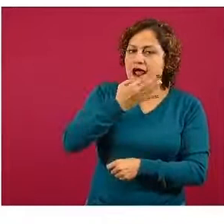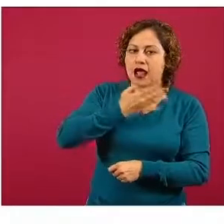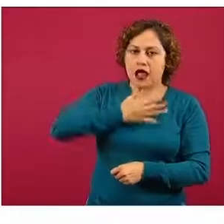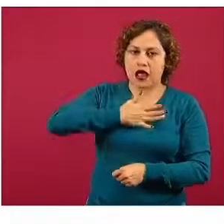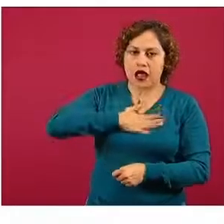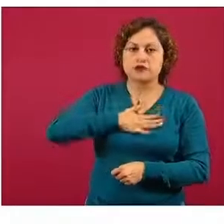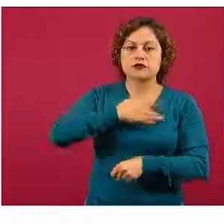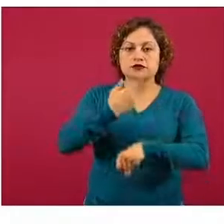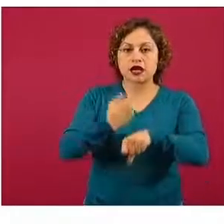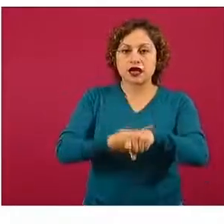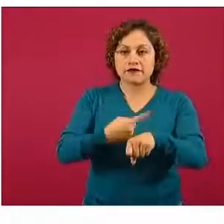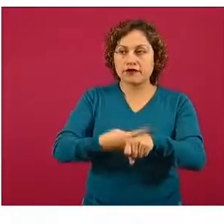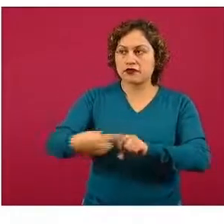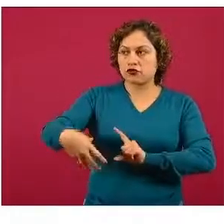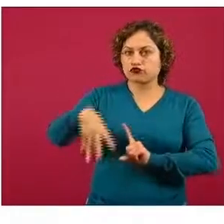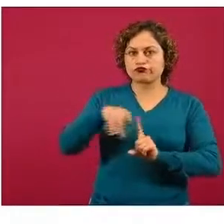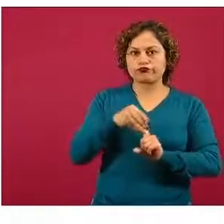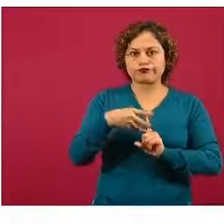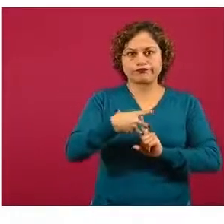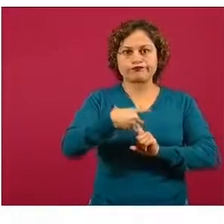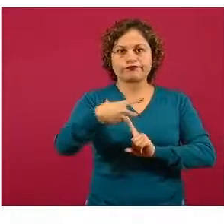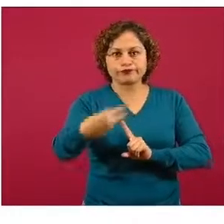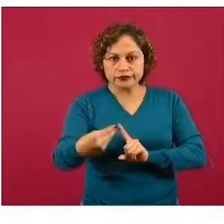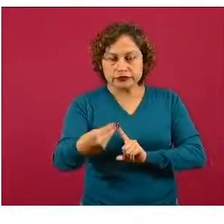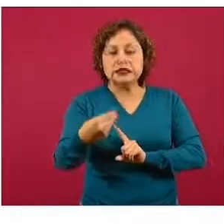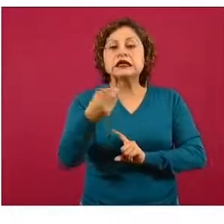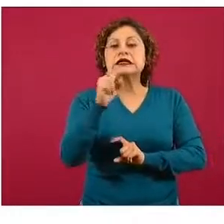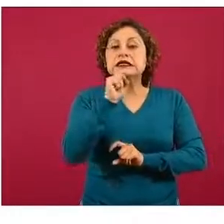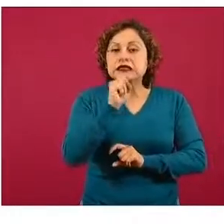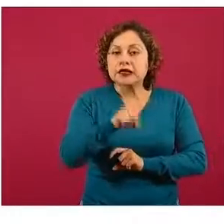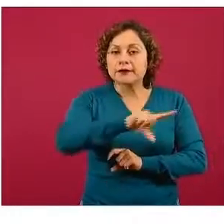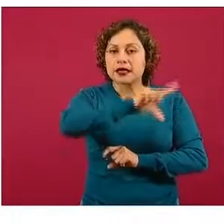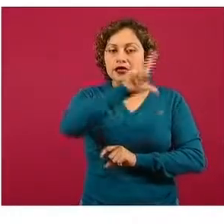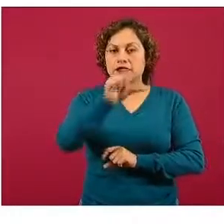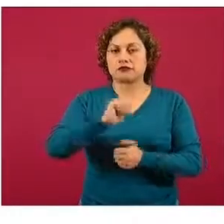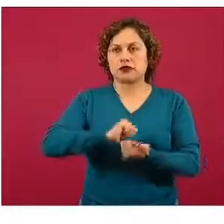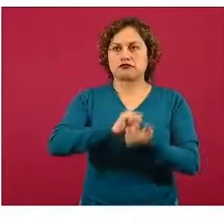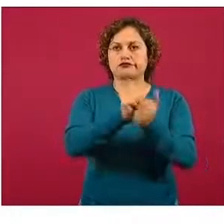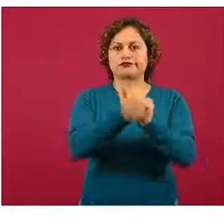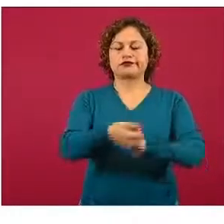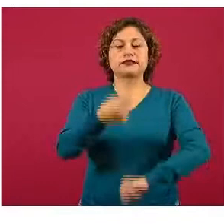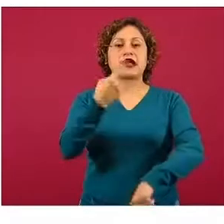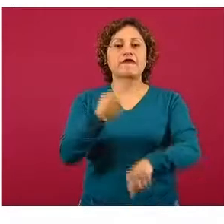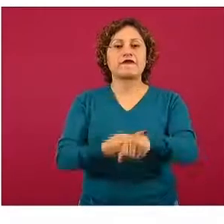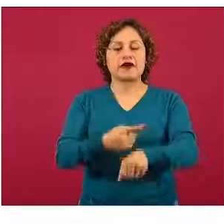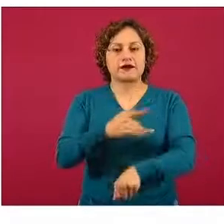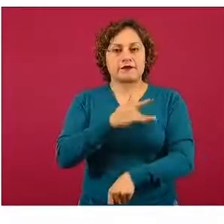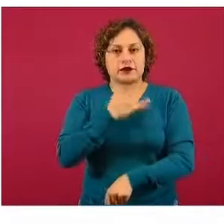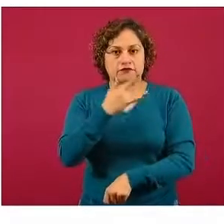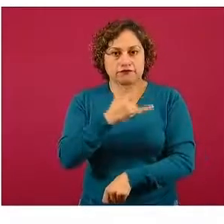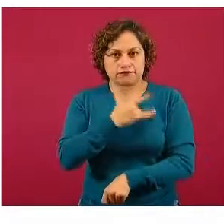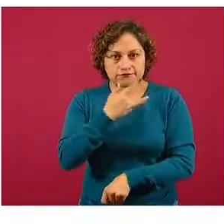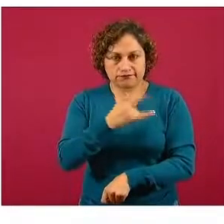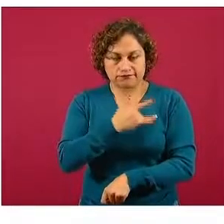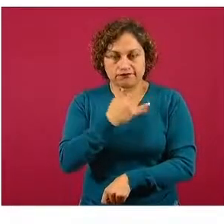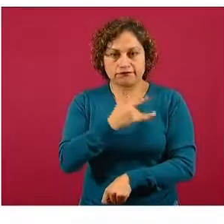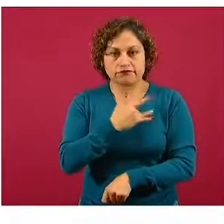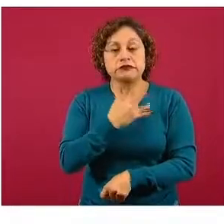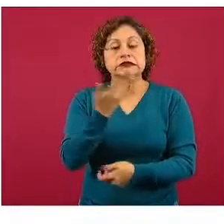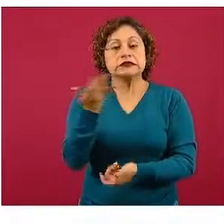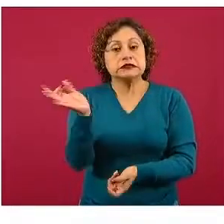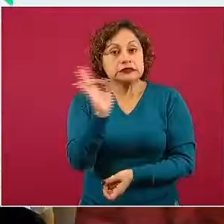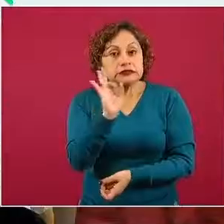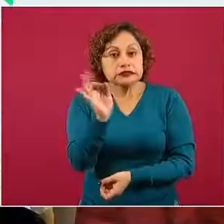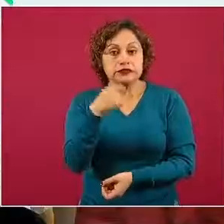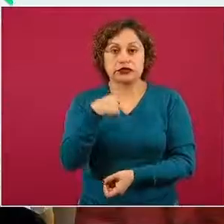contagiamos, enfermarnos, es decir, desarrollar signos y síntomas de COVID-19. Y si nos enfermamos de COVID-19, el riesgo que